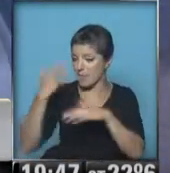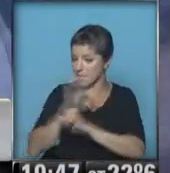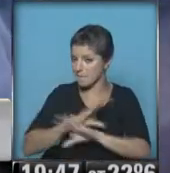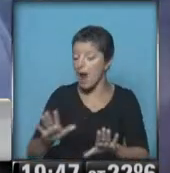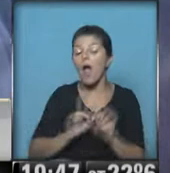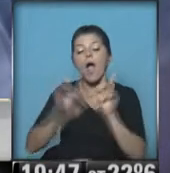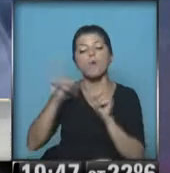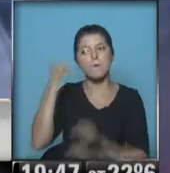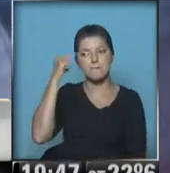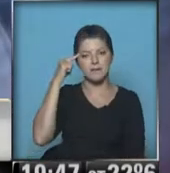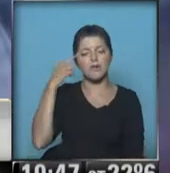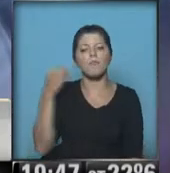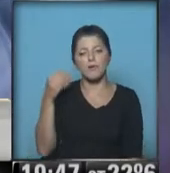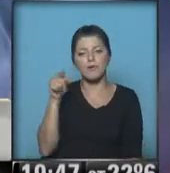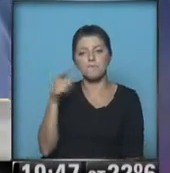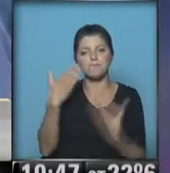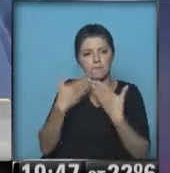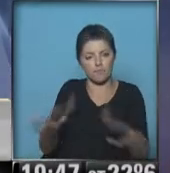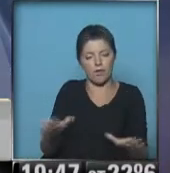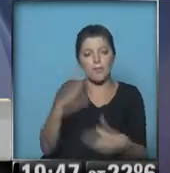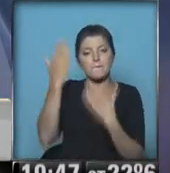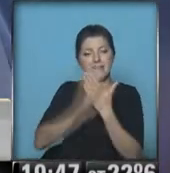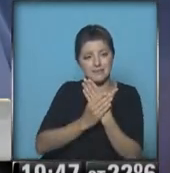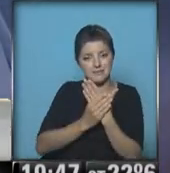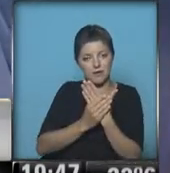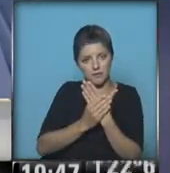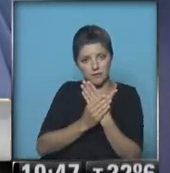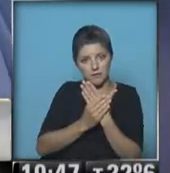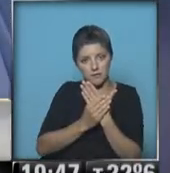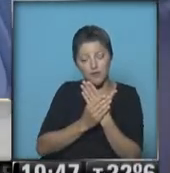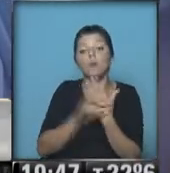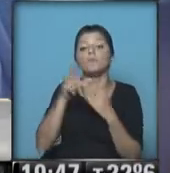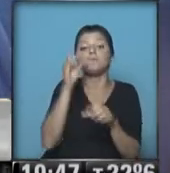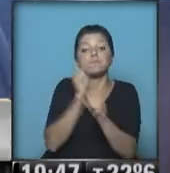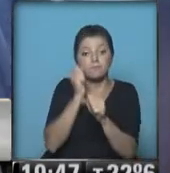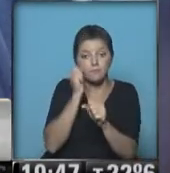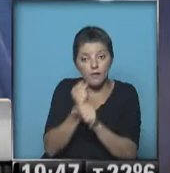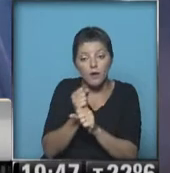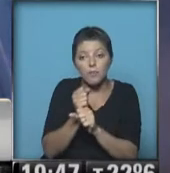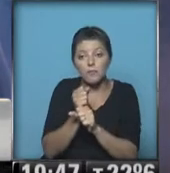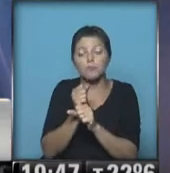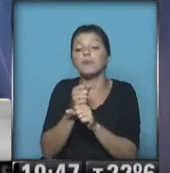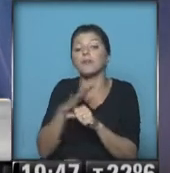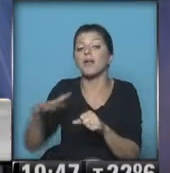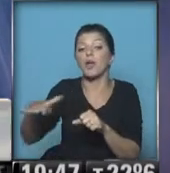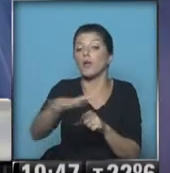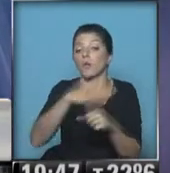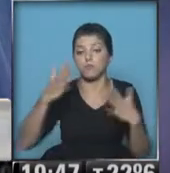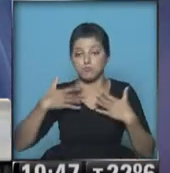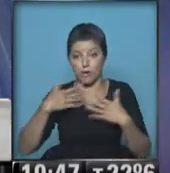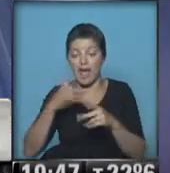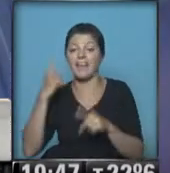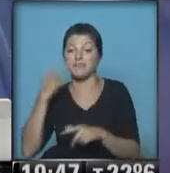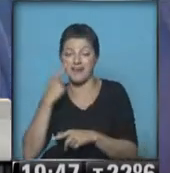se preguntan por qué no renunció la ministra de Sanidad por su actividad, por dejar sin sanidad a gran parte de los